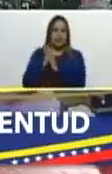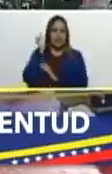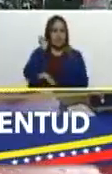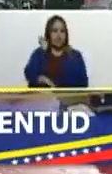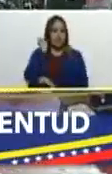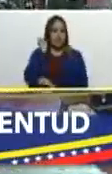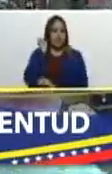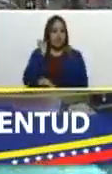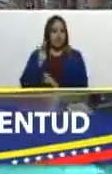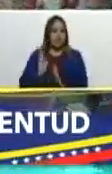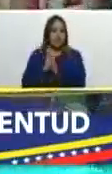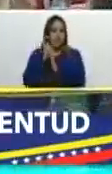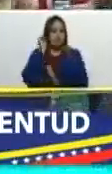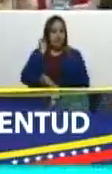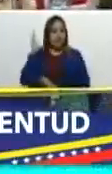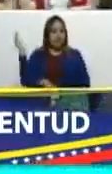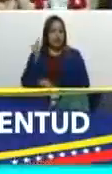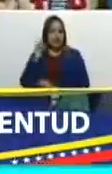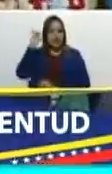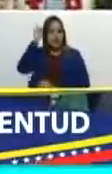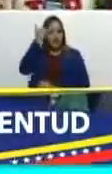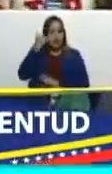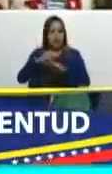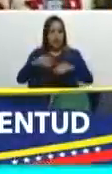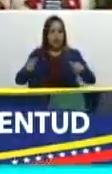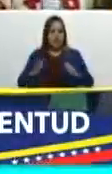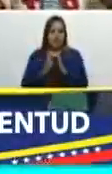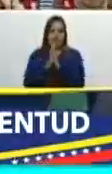una santa que nos llega de Yaracuy, Tierra Santa.